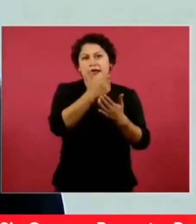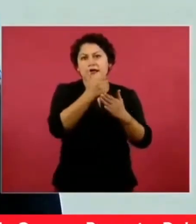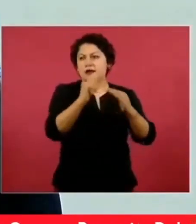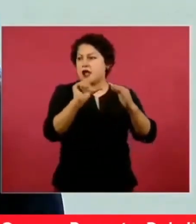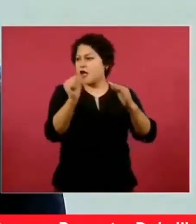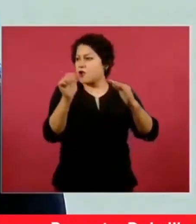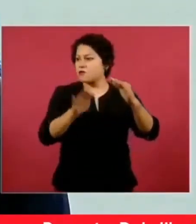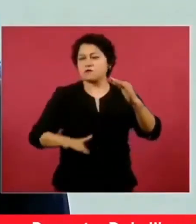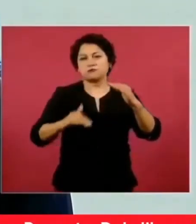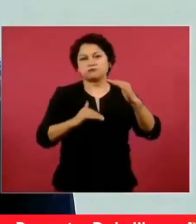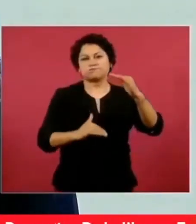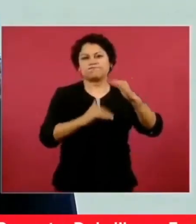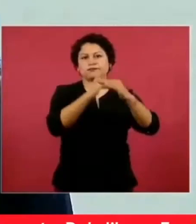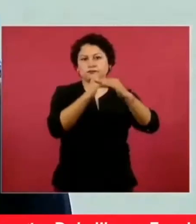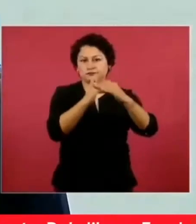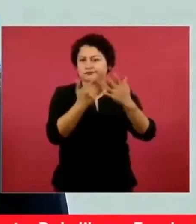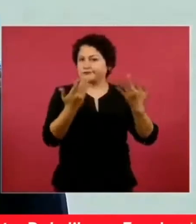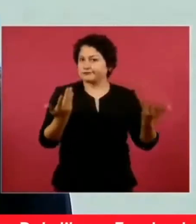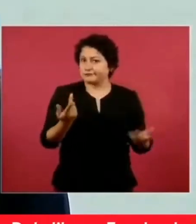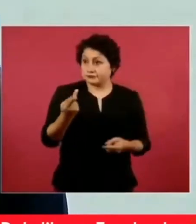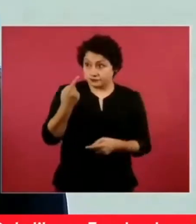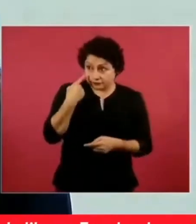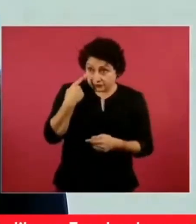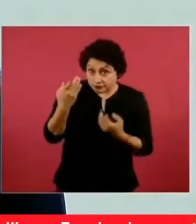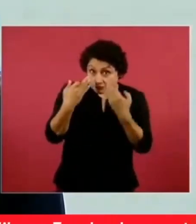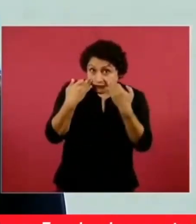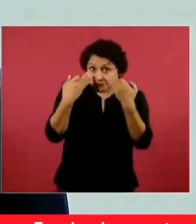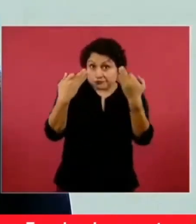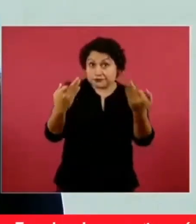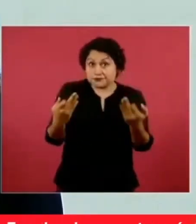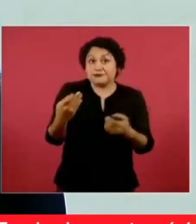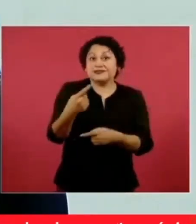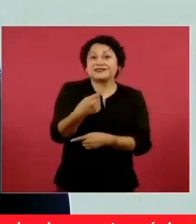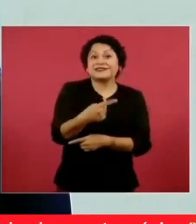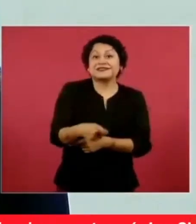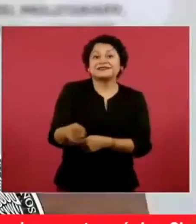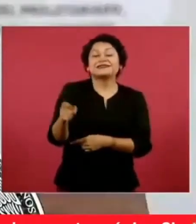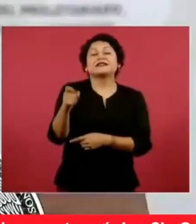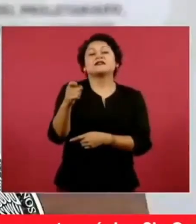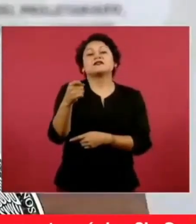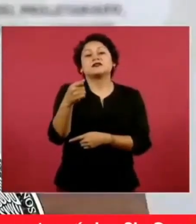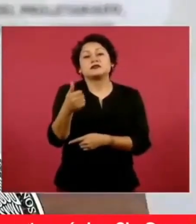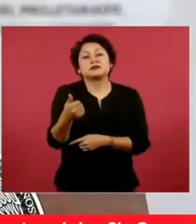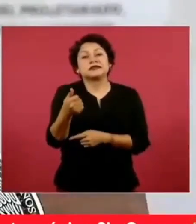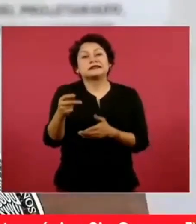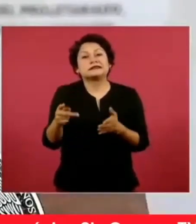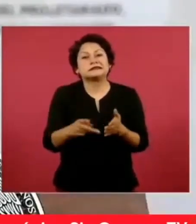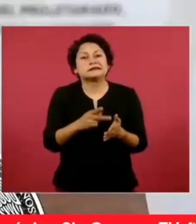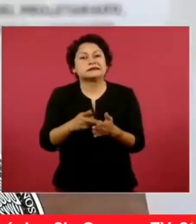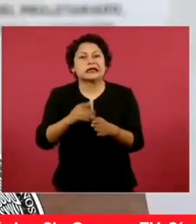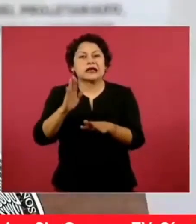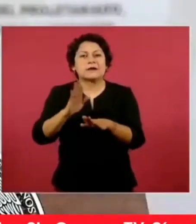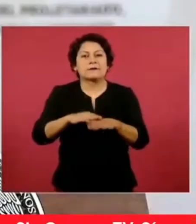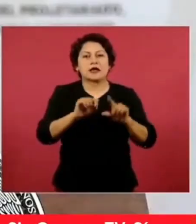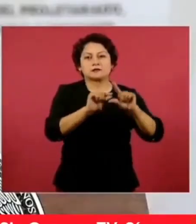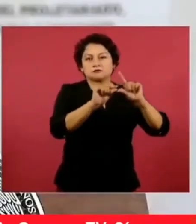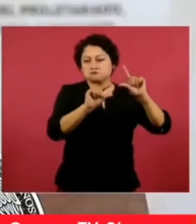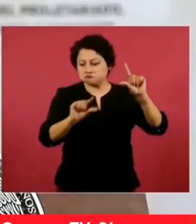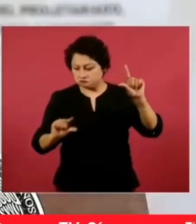sueldos, ahí lo dice, 106 veces menor al de un trabajador de base,